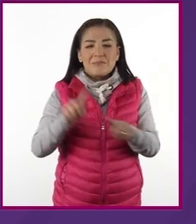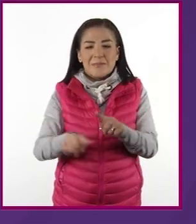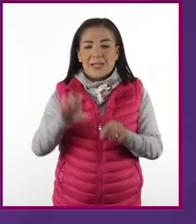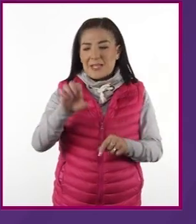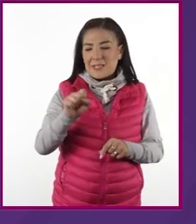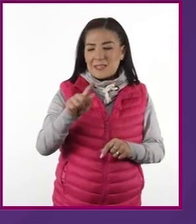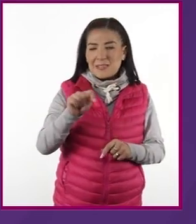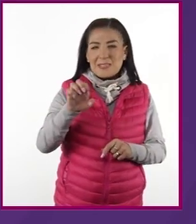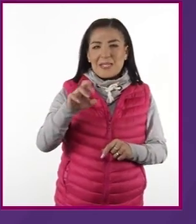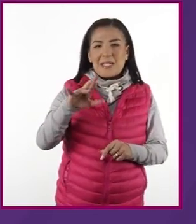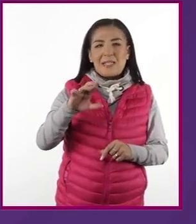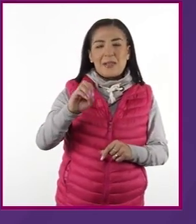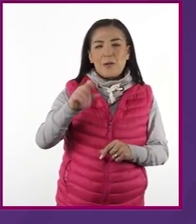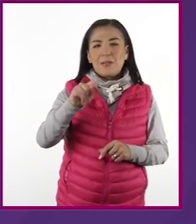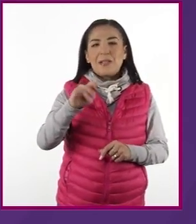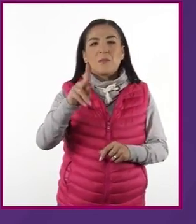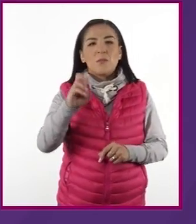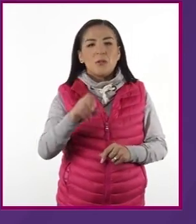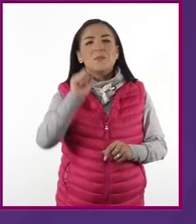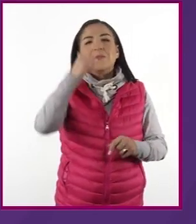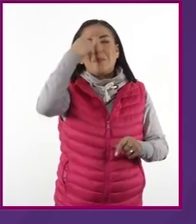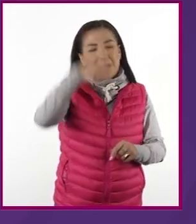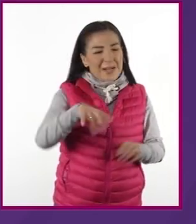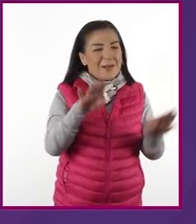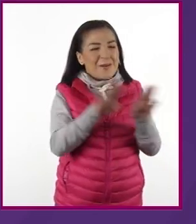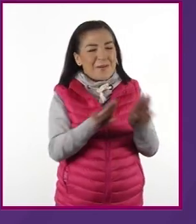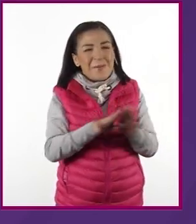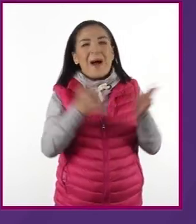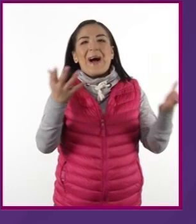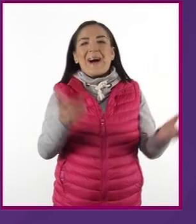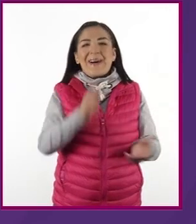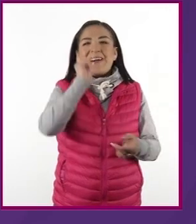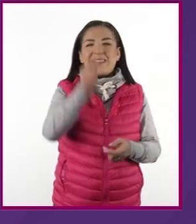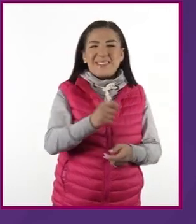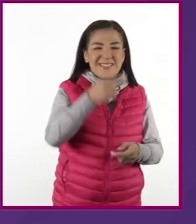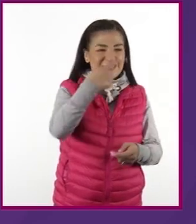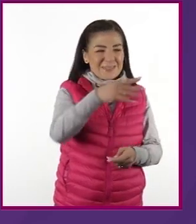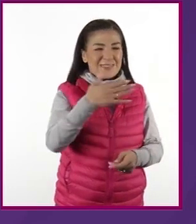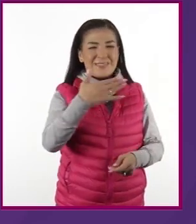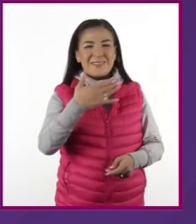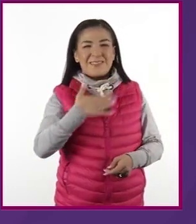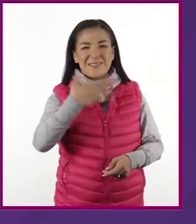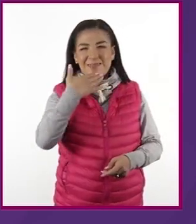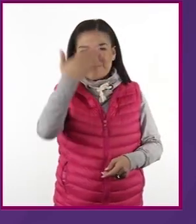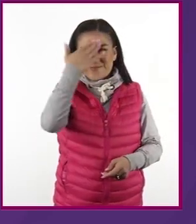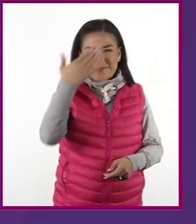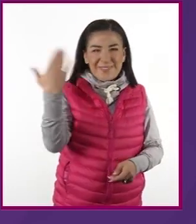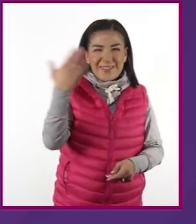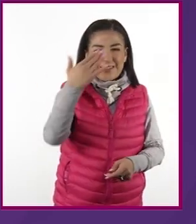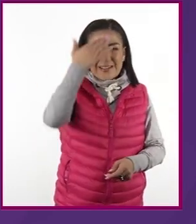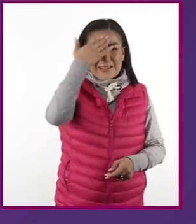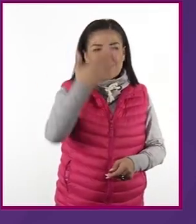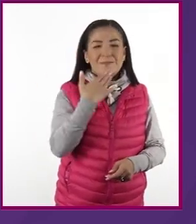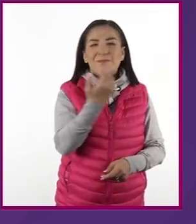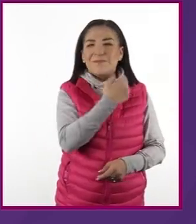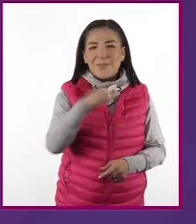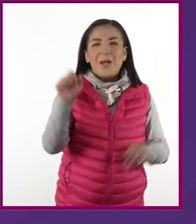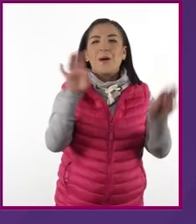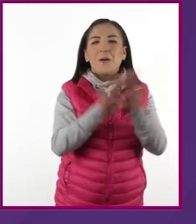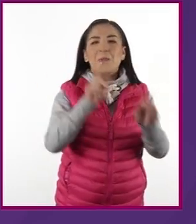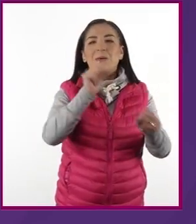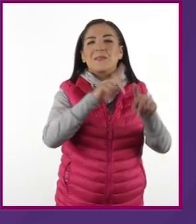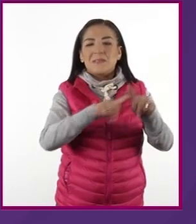con ingenio, el boricua Luis Rafael Sánchez sugerirá una víctima sin